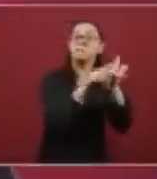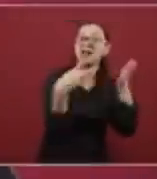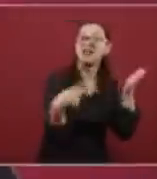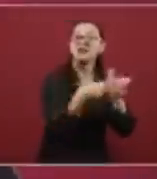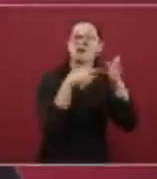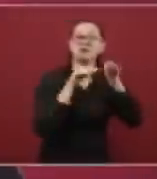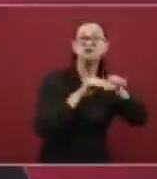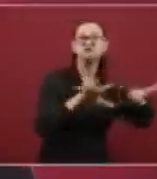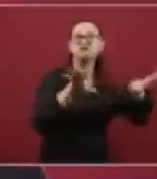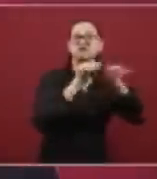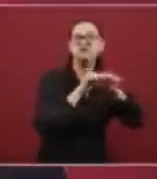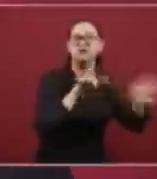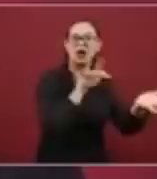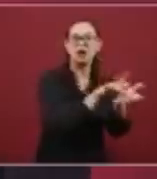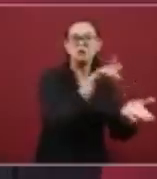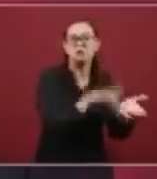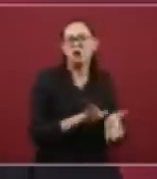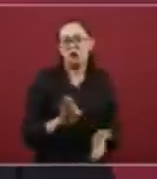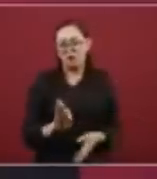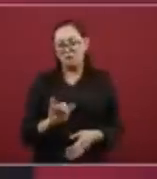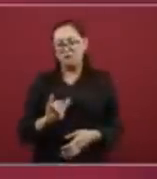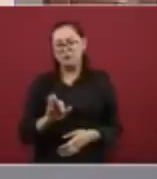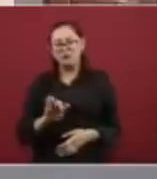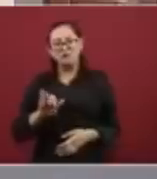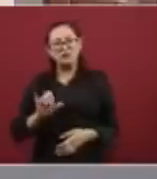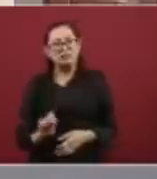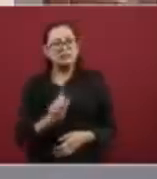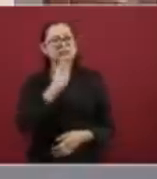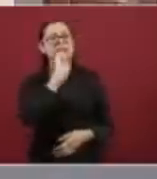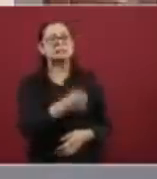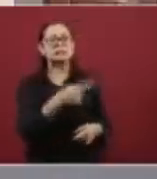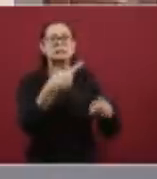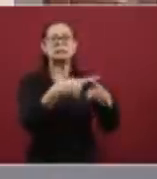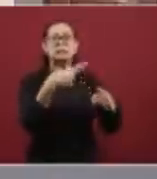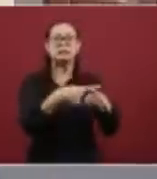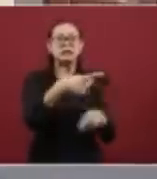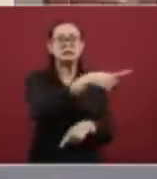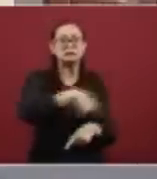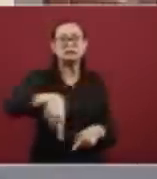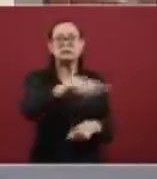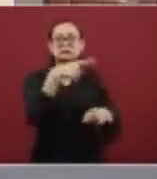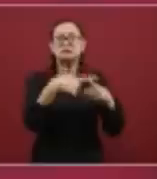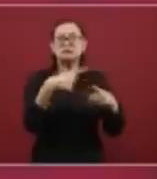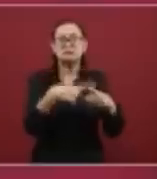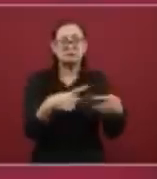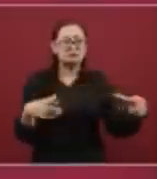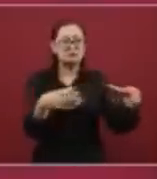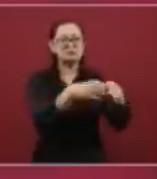posturas. Entonces, ¿qué son al final los fifís? Pues son fantoches